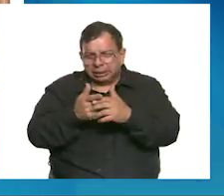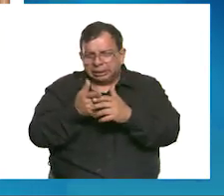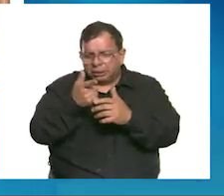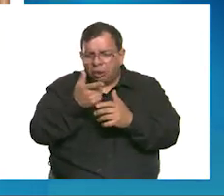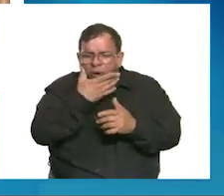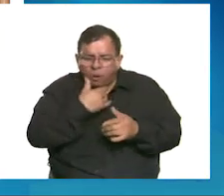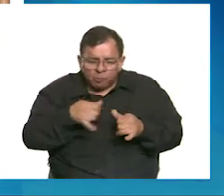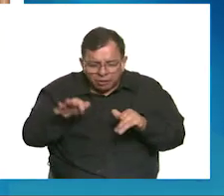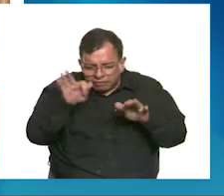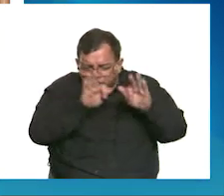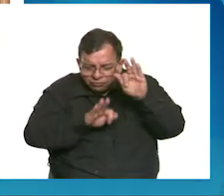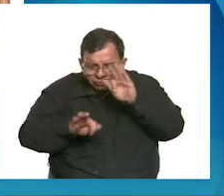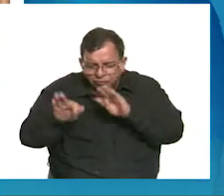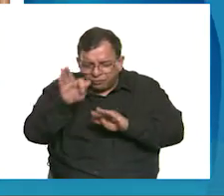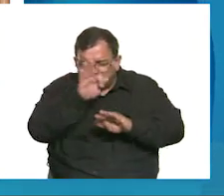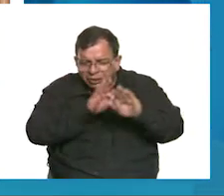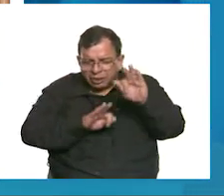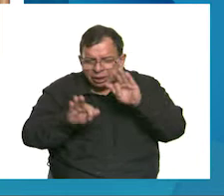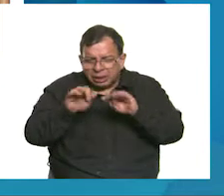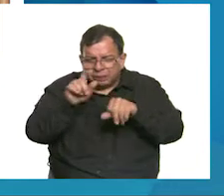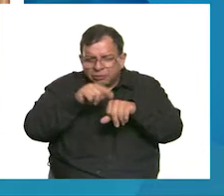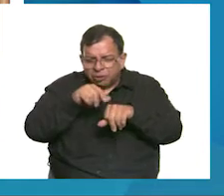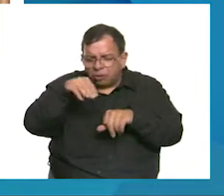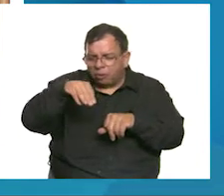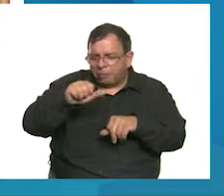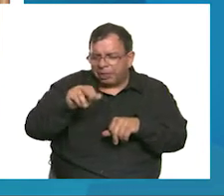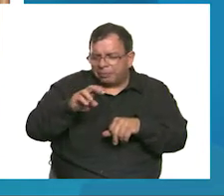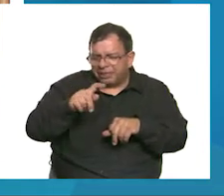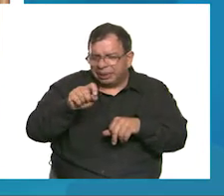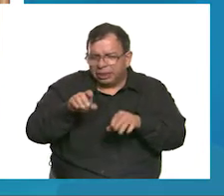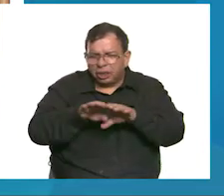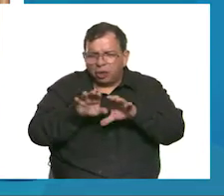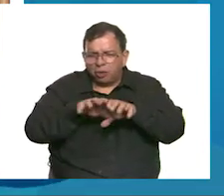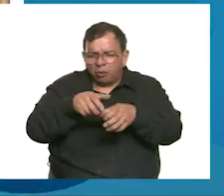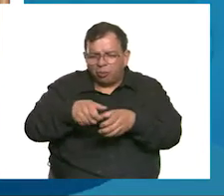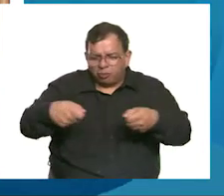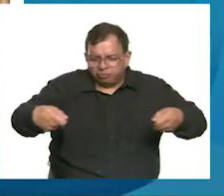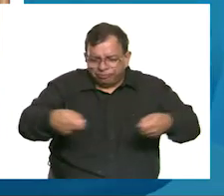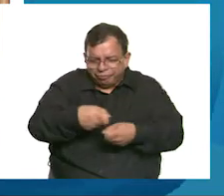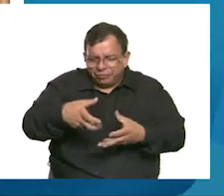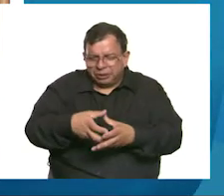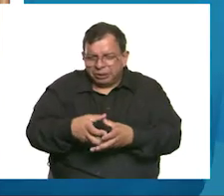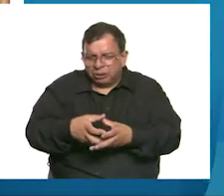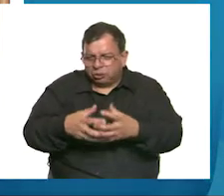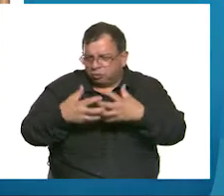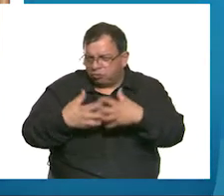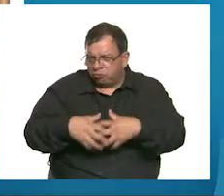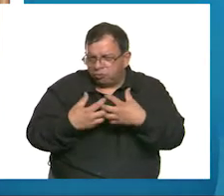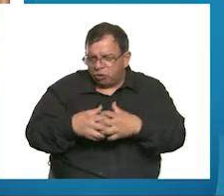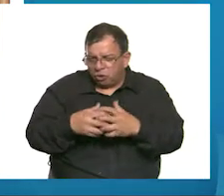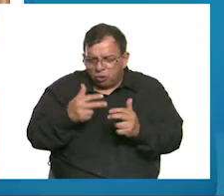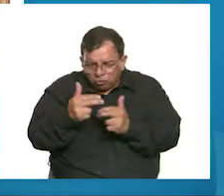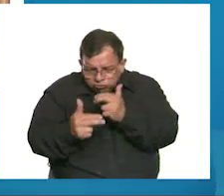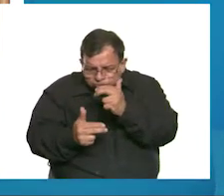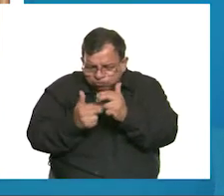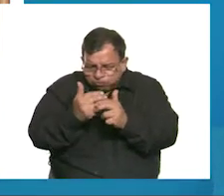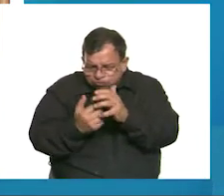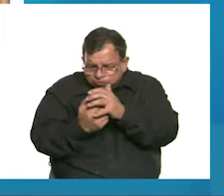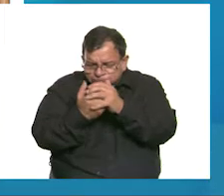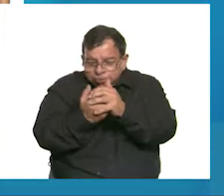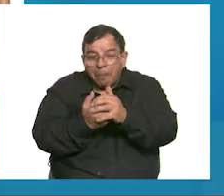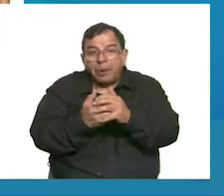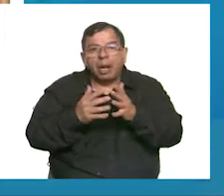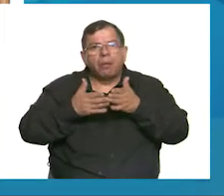físico francés, inventó la marmita, una especie de olla express, y un motor de vapor que utilizó para mover un